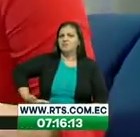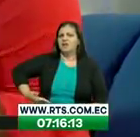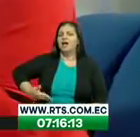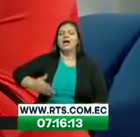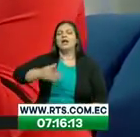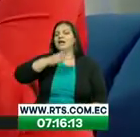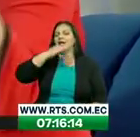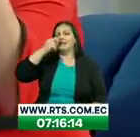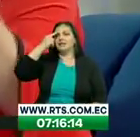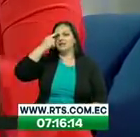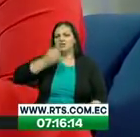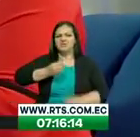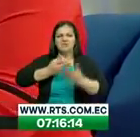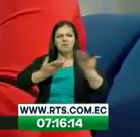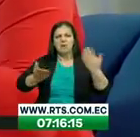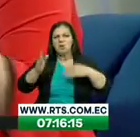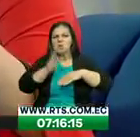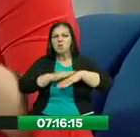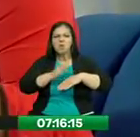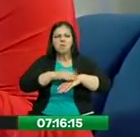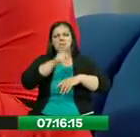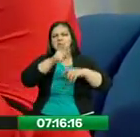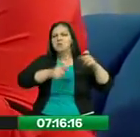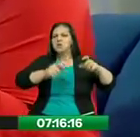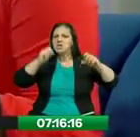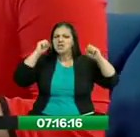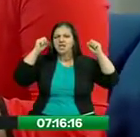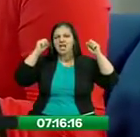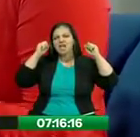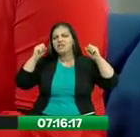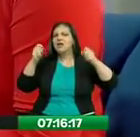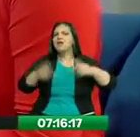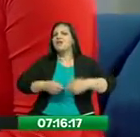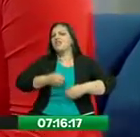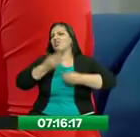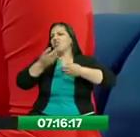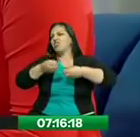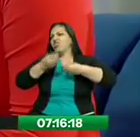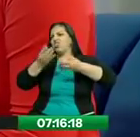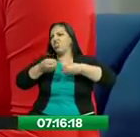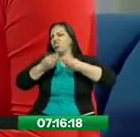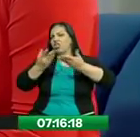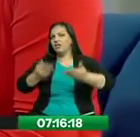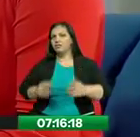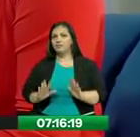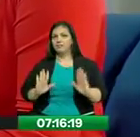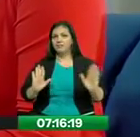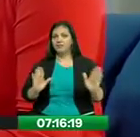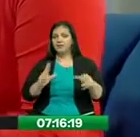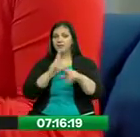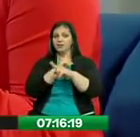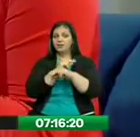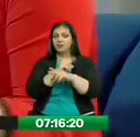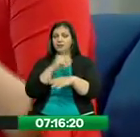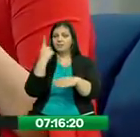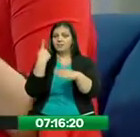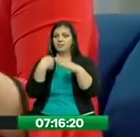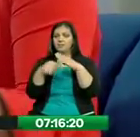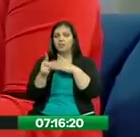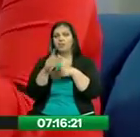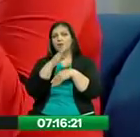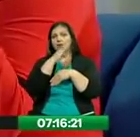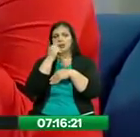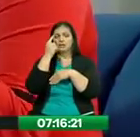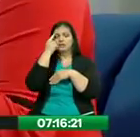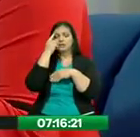dorada de los trabajadores, etcétera. Pero en cambio ahora en redes, a través de sus cuentas y sus redes sociales, hablaba pues